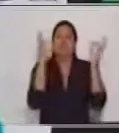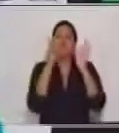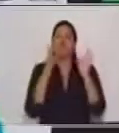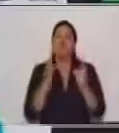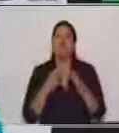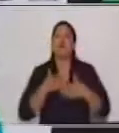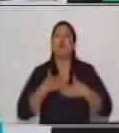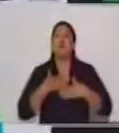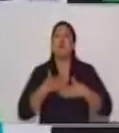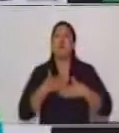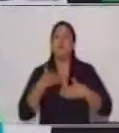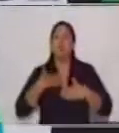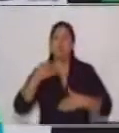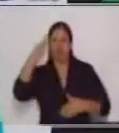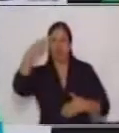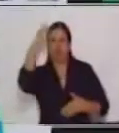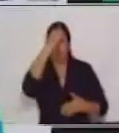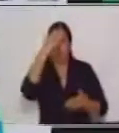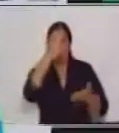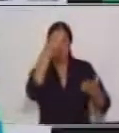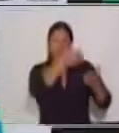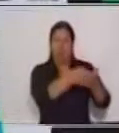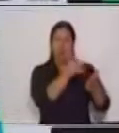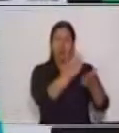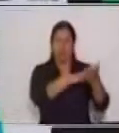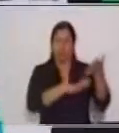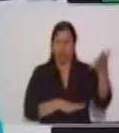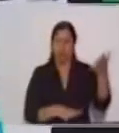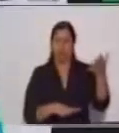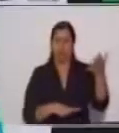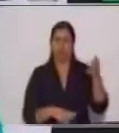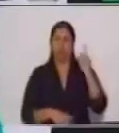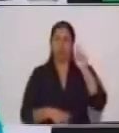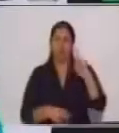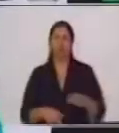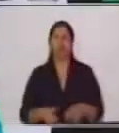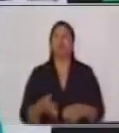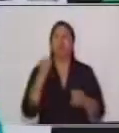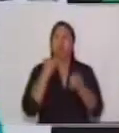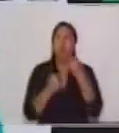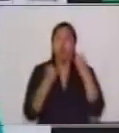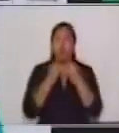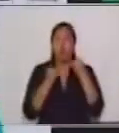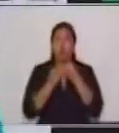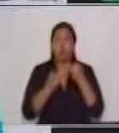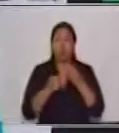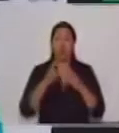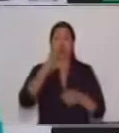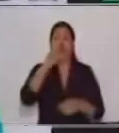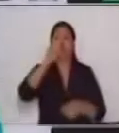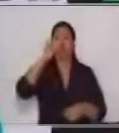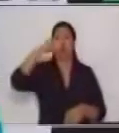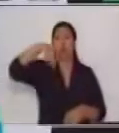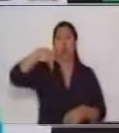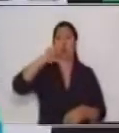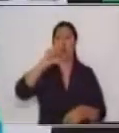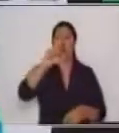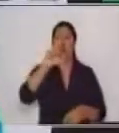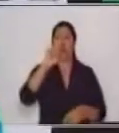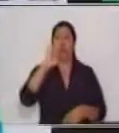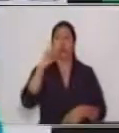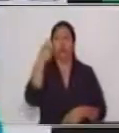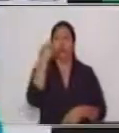La conclusión. Es el último párrafo del ensayo. Debe ser breve. el